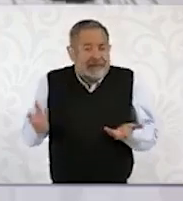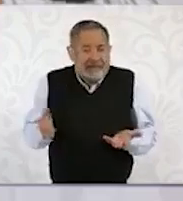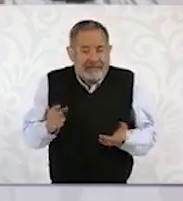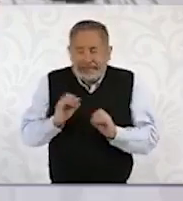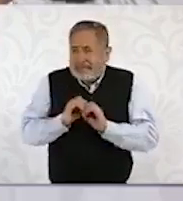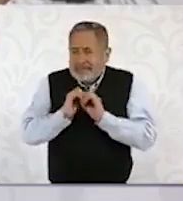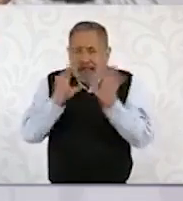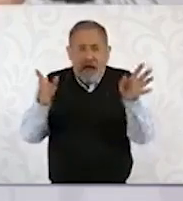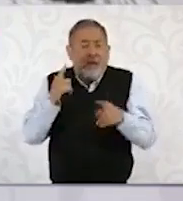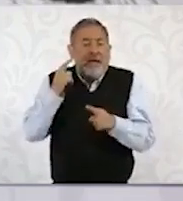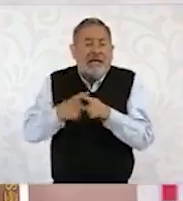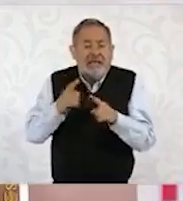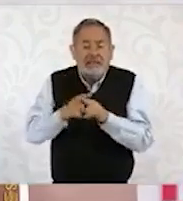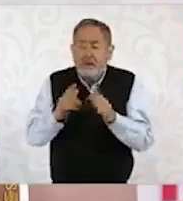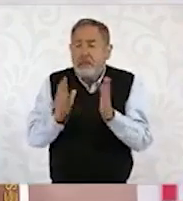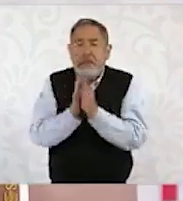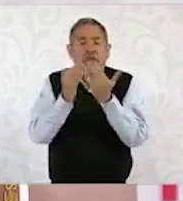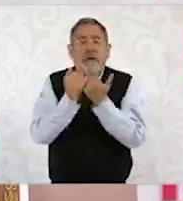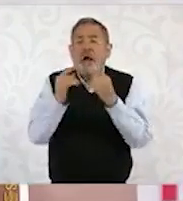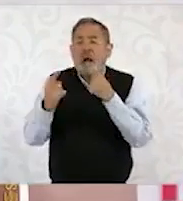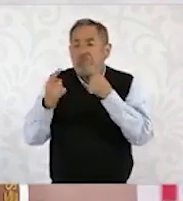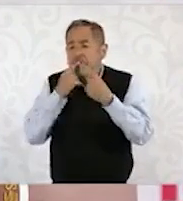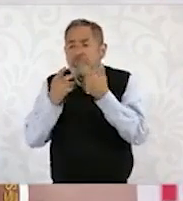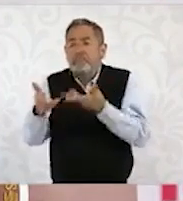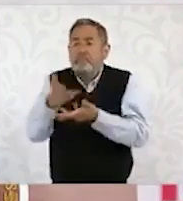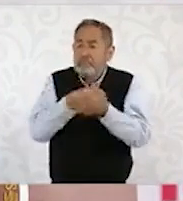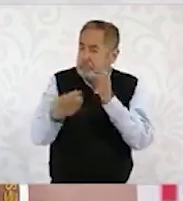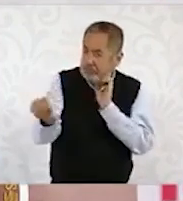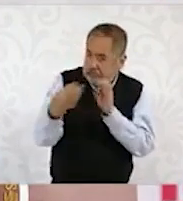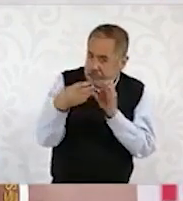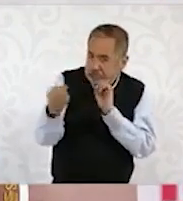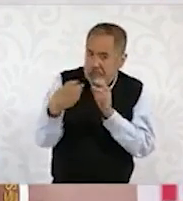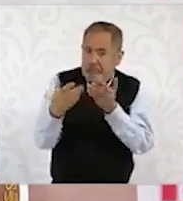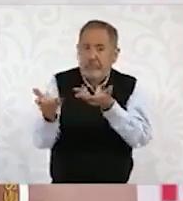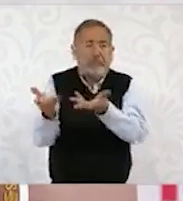un ejercicio de debate.